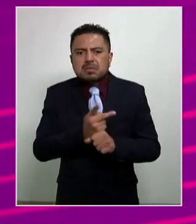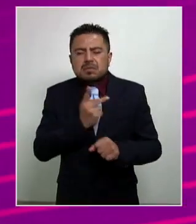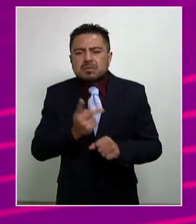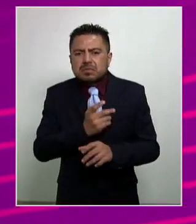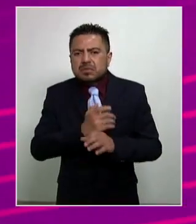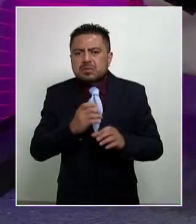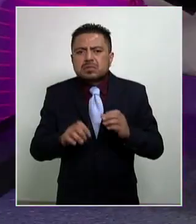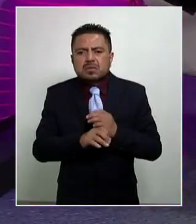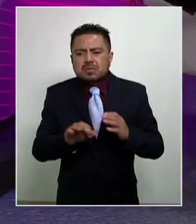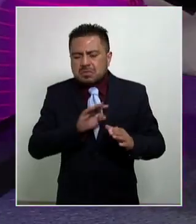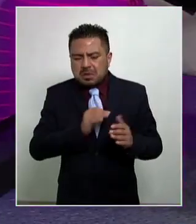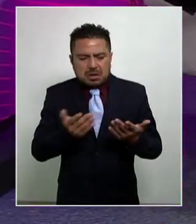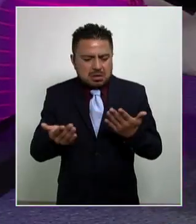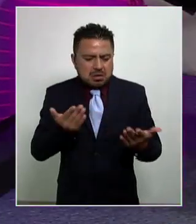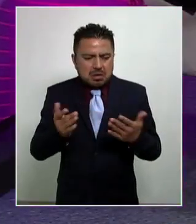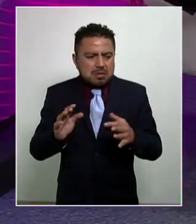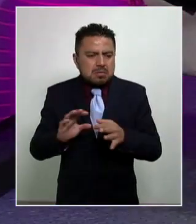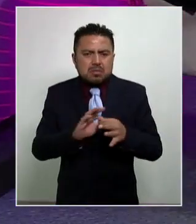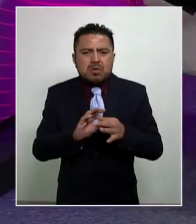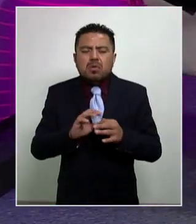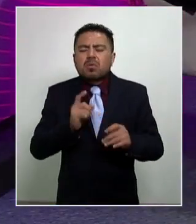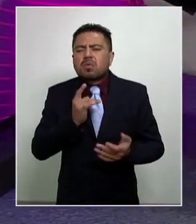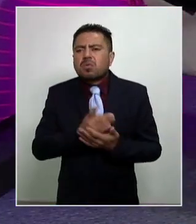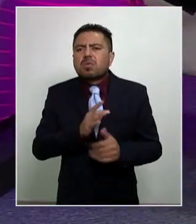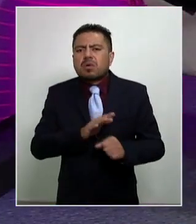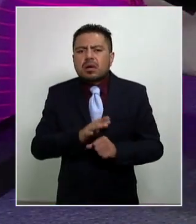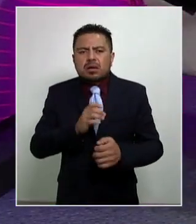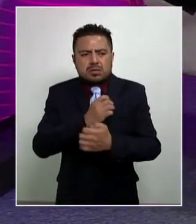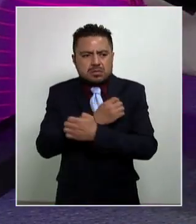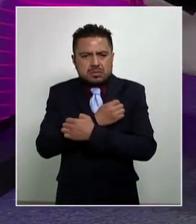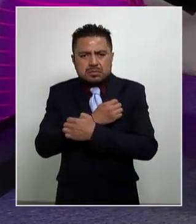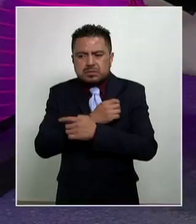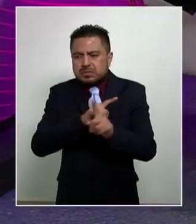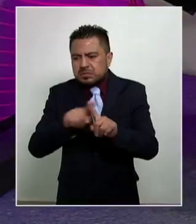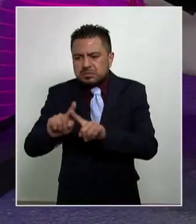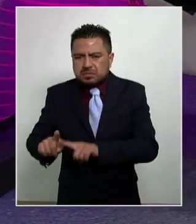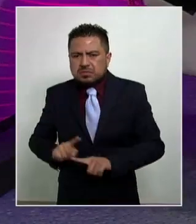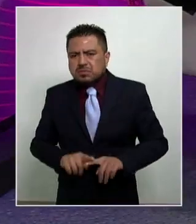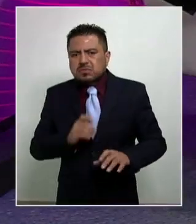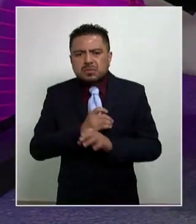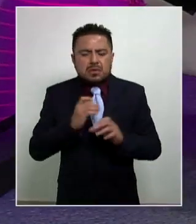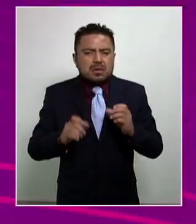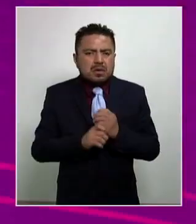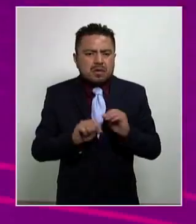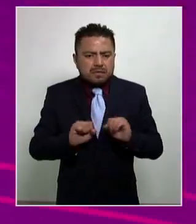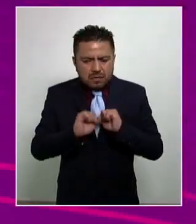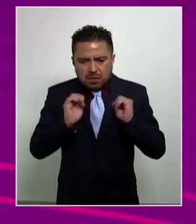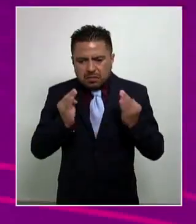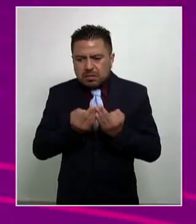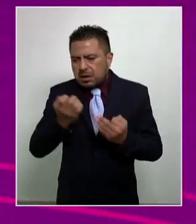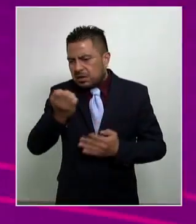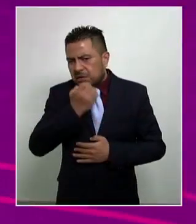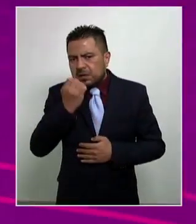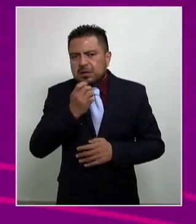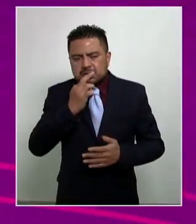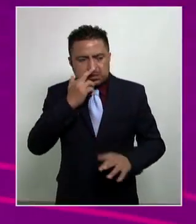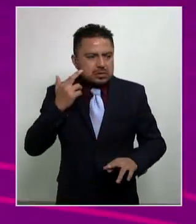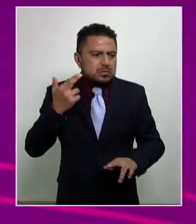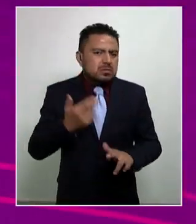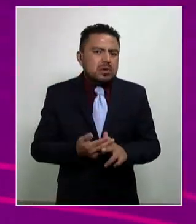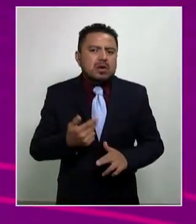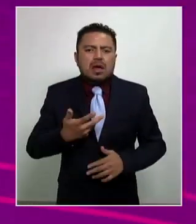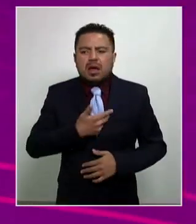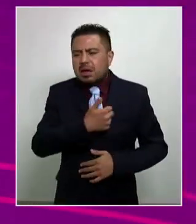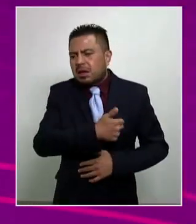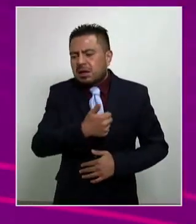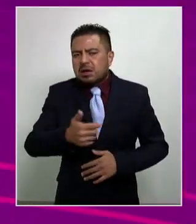hacerlo compatible es la educación. Claro, por distintas vías. La educación formal en la escuela, la responsabilidad que tienen los